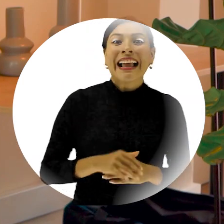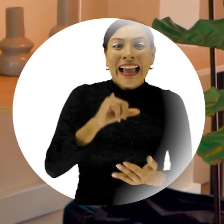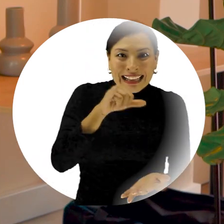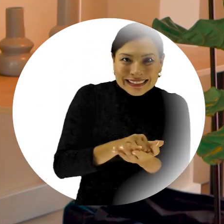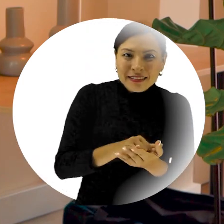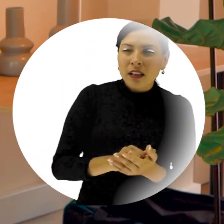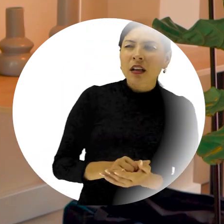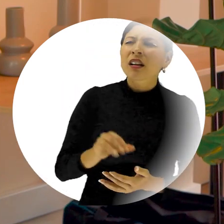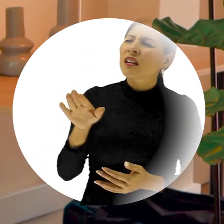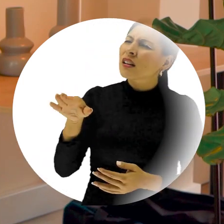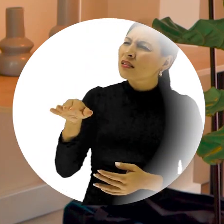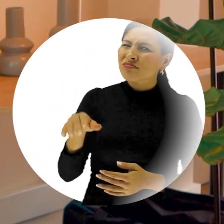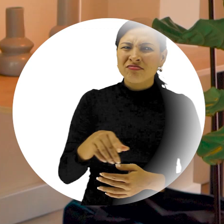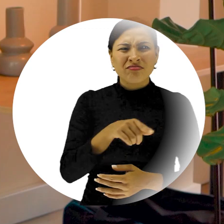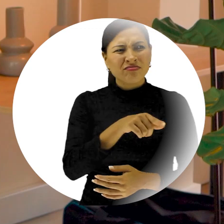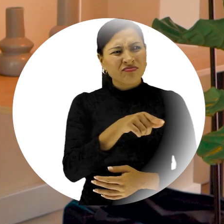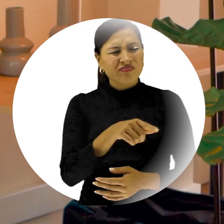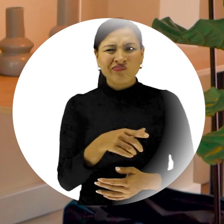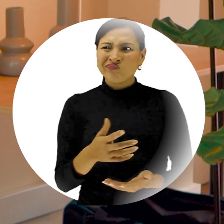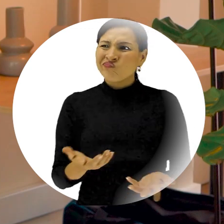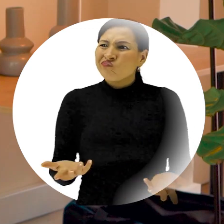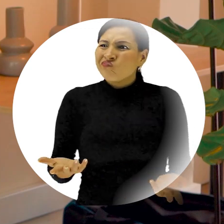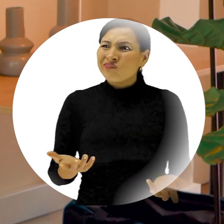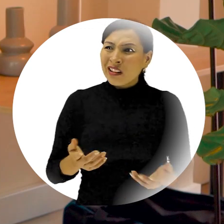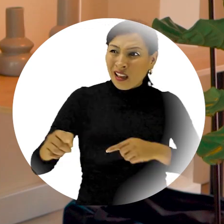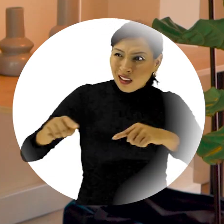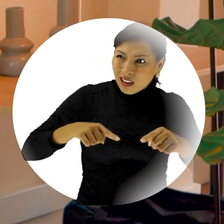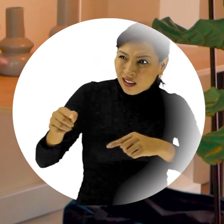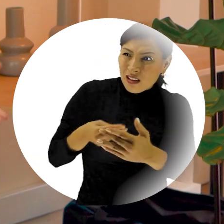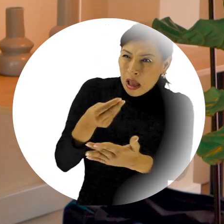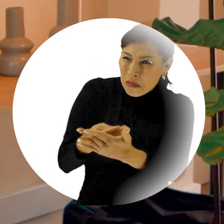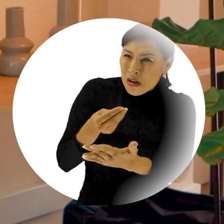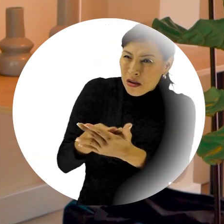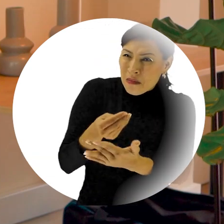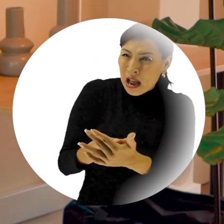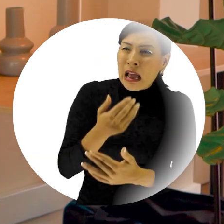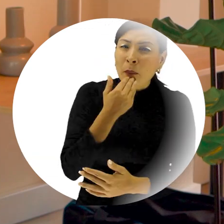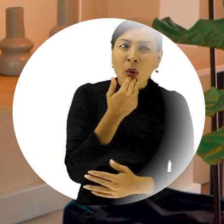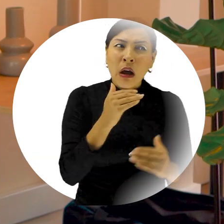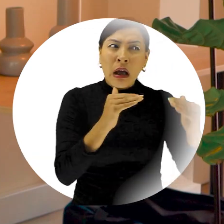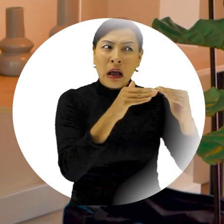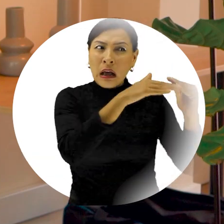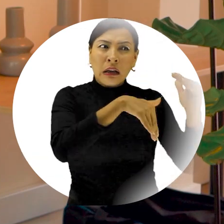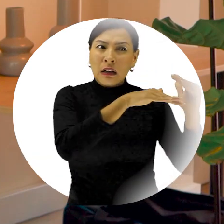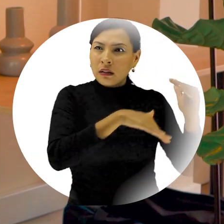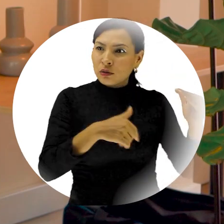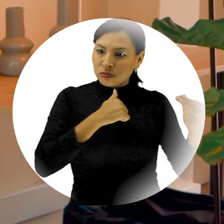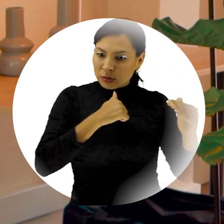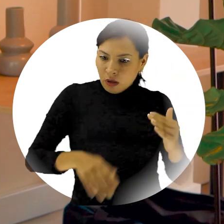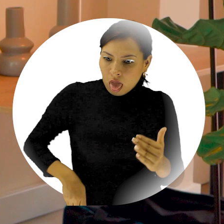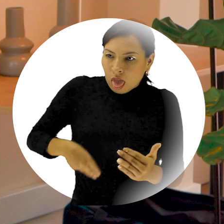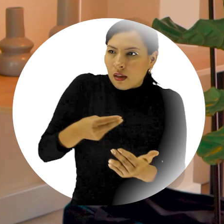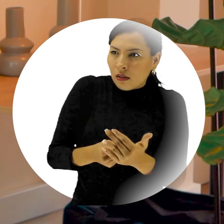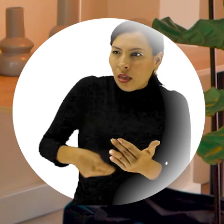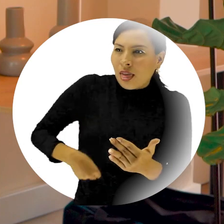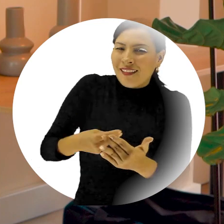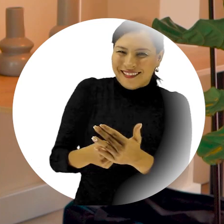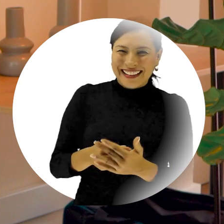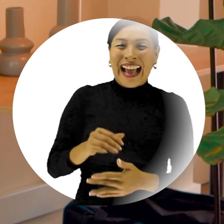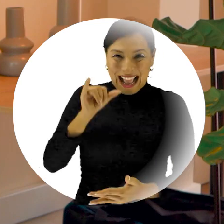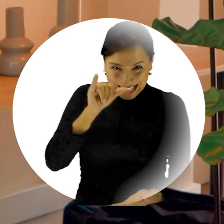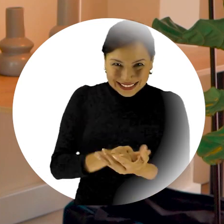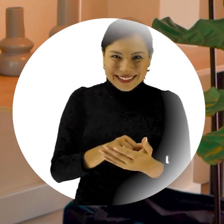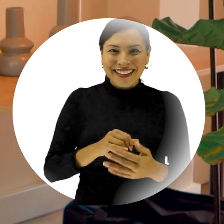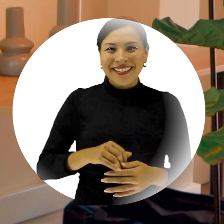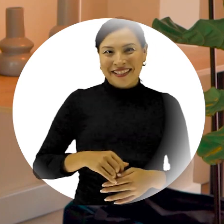esto no está arrendado, ¿puedo con la administración? Si han pedido cuotas extraordinarias o no. Bueno, mejor dicho, todo eso lo hicimos en un forms